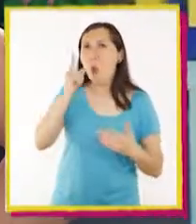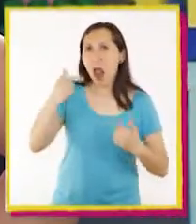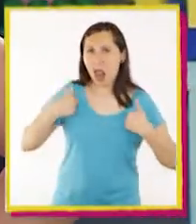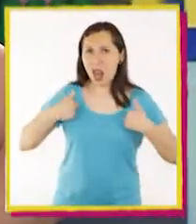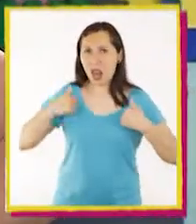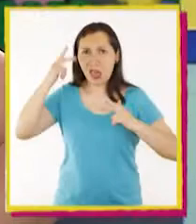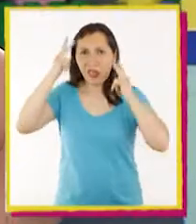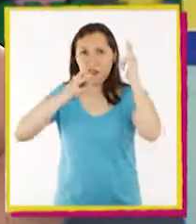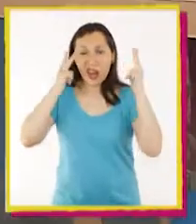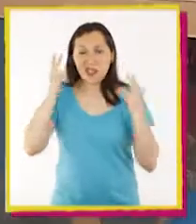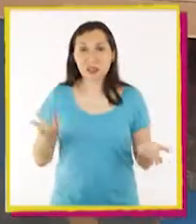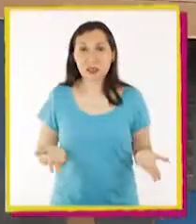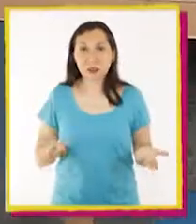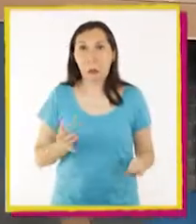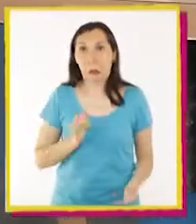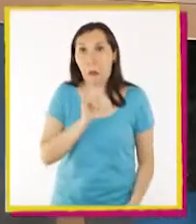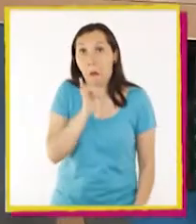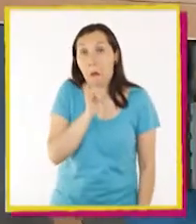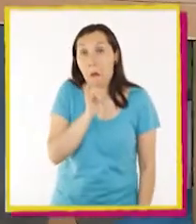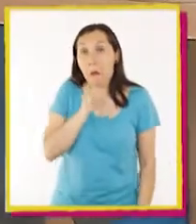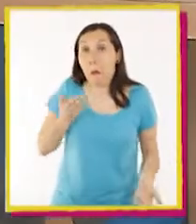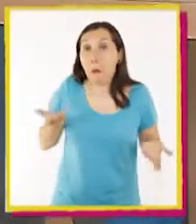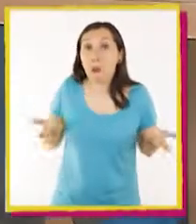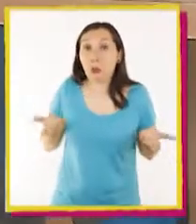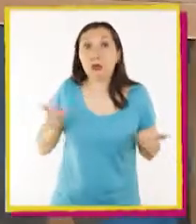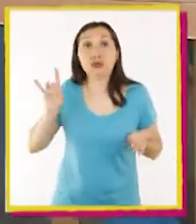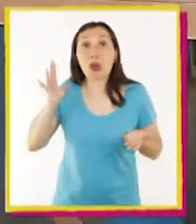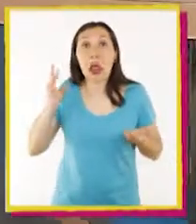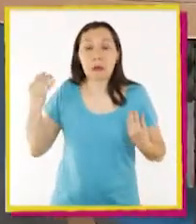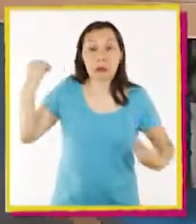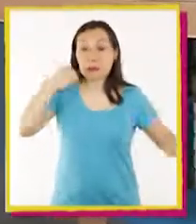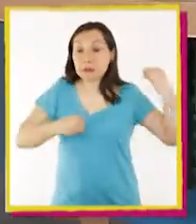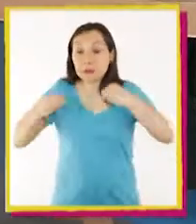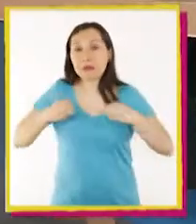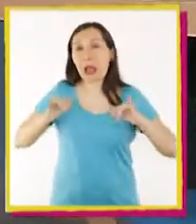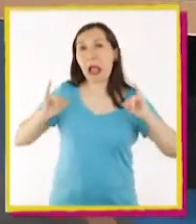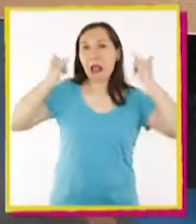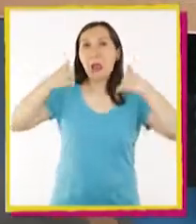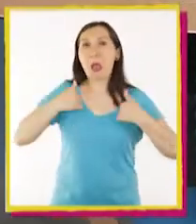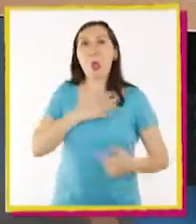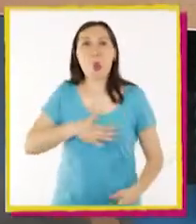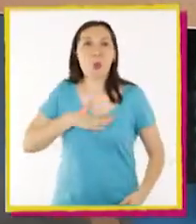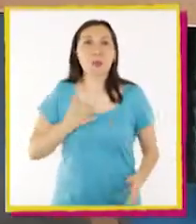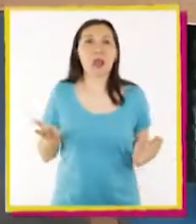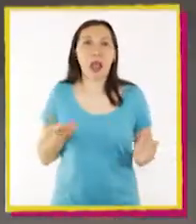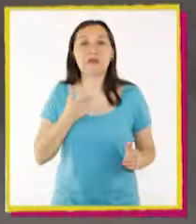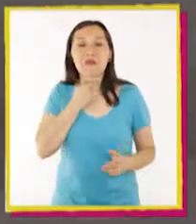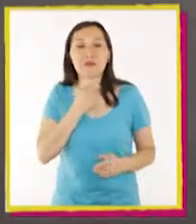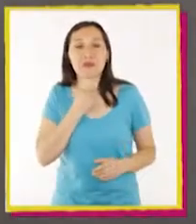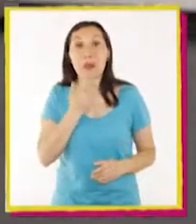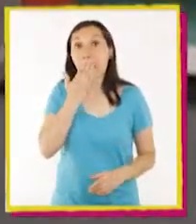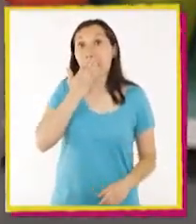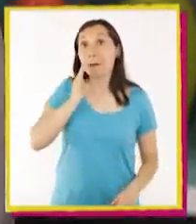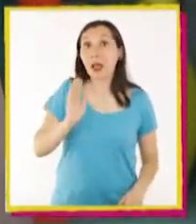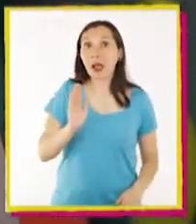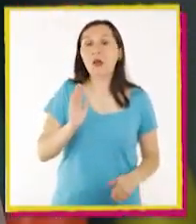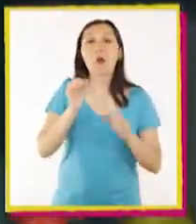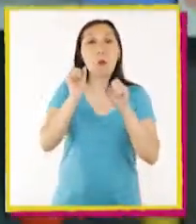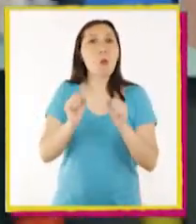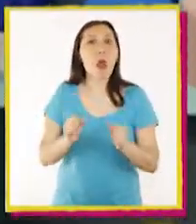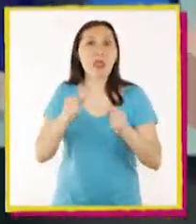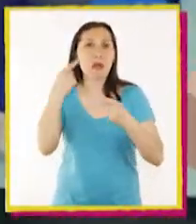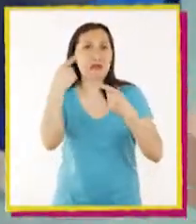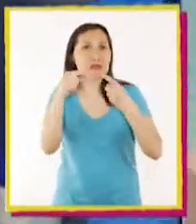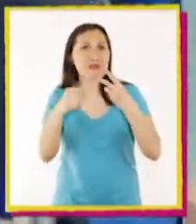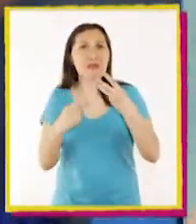estoy disfrazada? ¡No sé! Sí. Solo me puse cosas entretenidas que me gustaban. Y lo mejor es